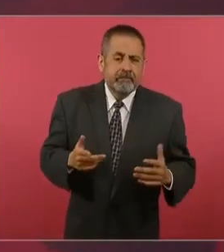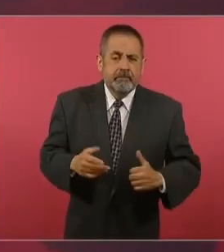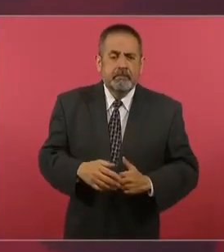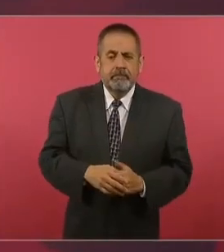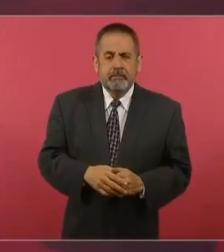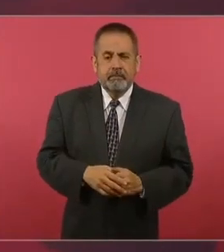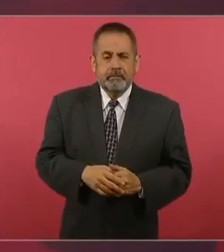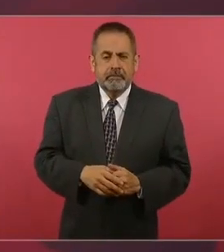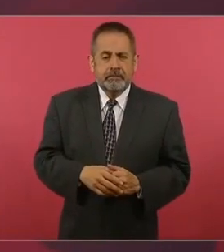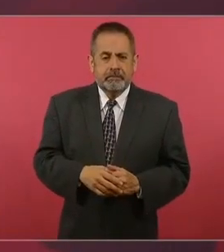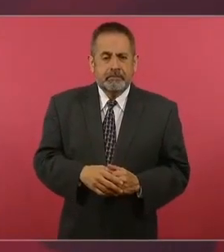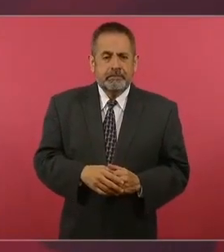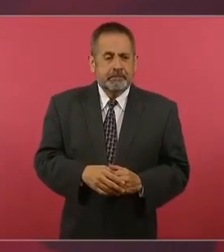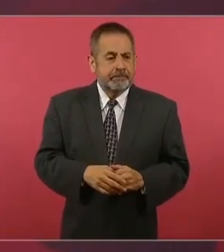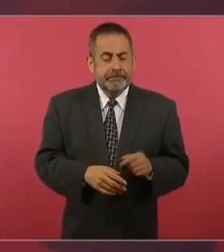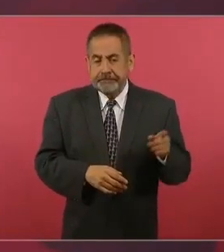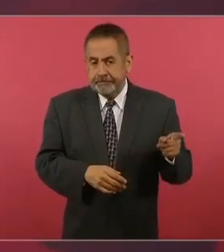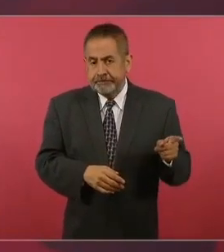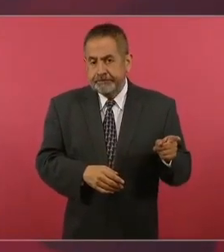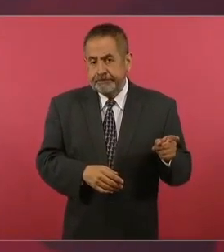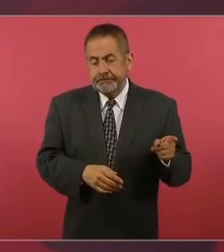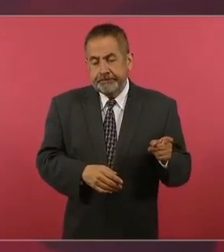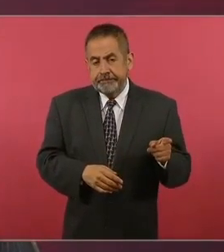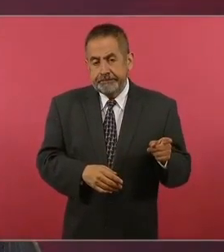y hay que